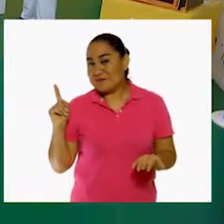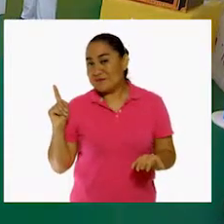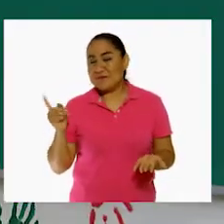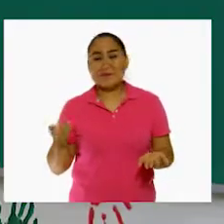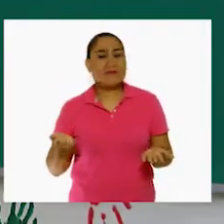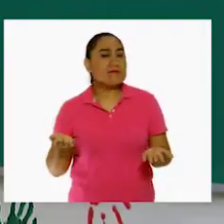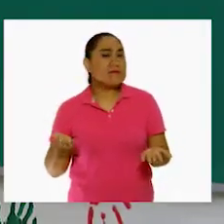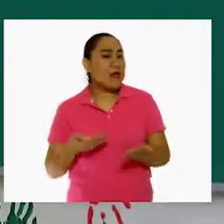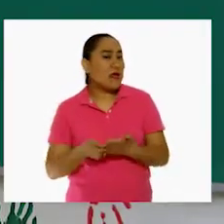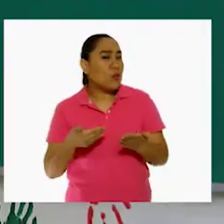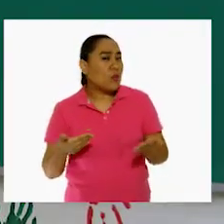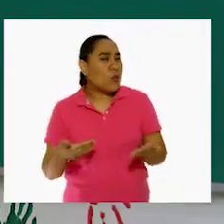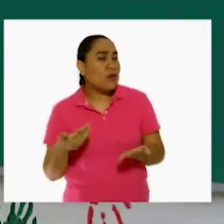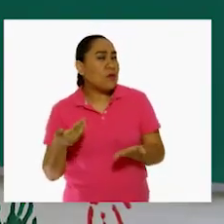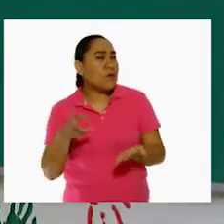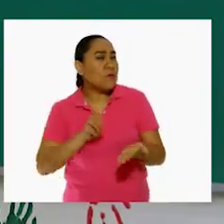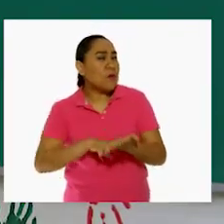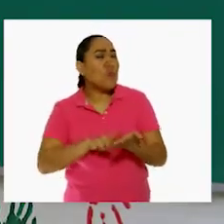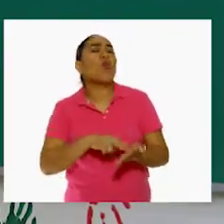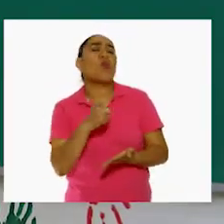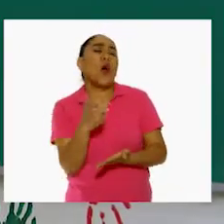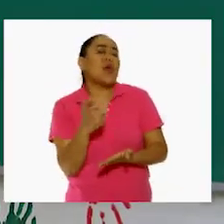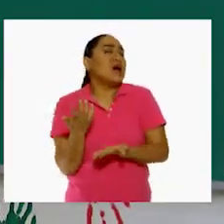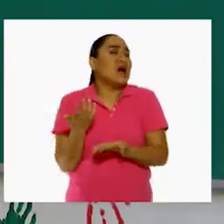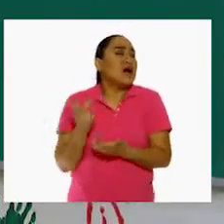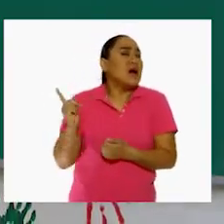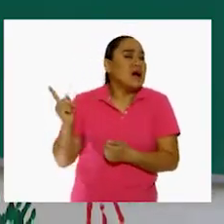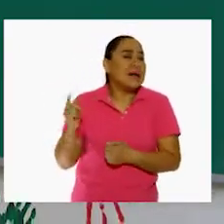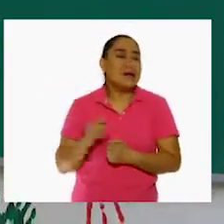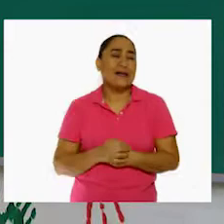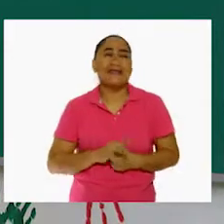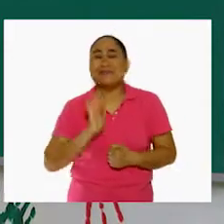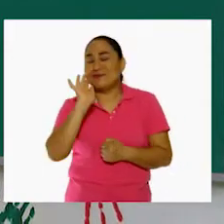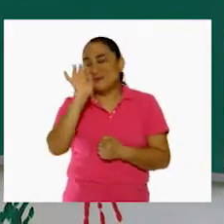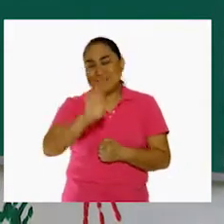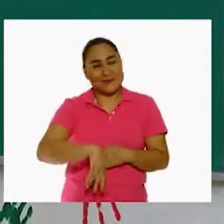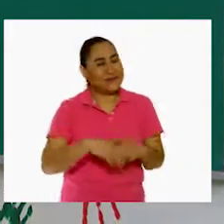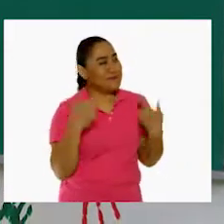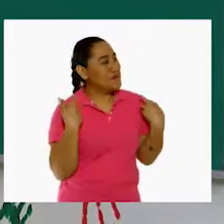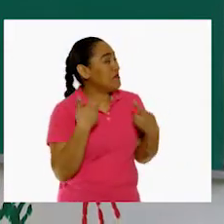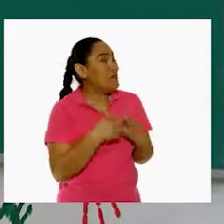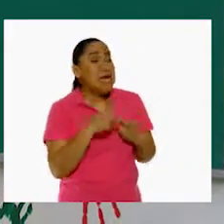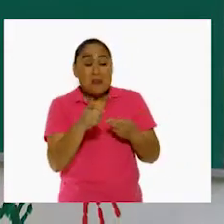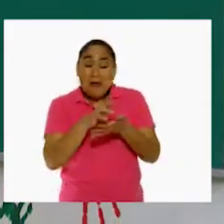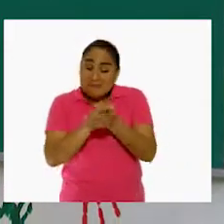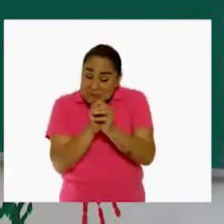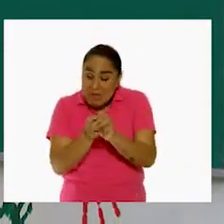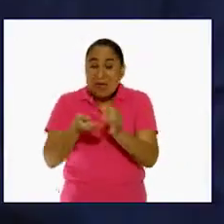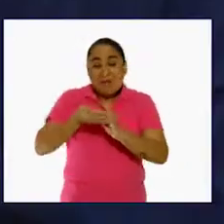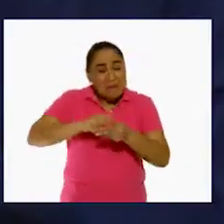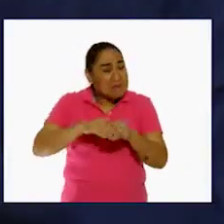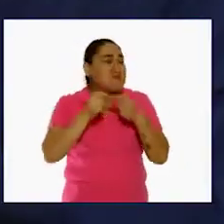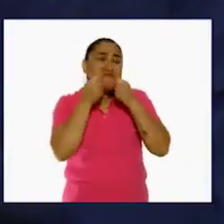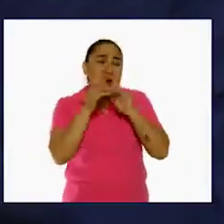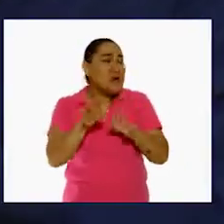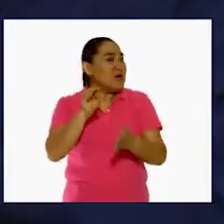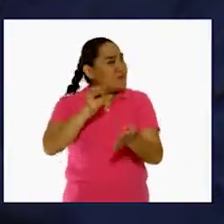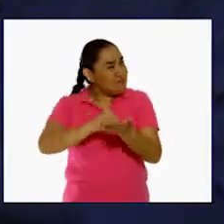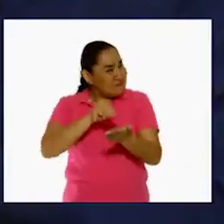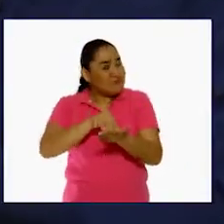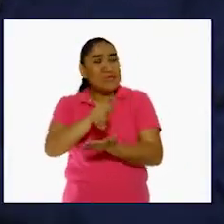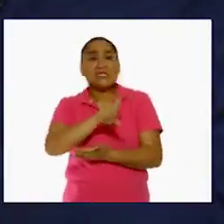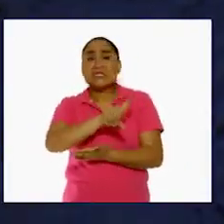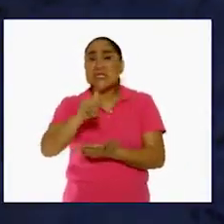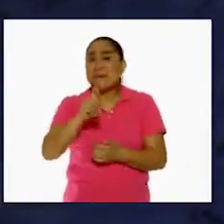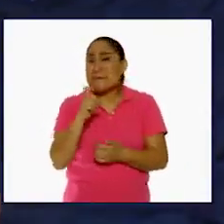ahora, ¿cuánto vale? Ay, profesor, haga lo que haga, pues sigue valiendo 100